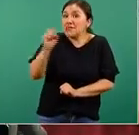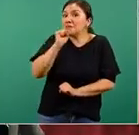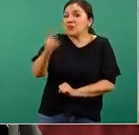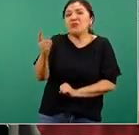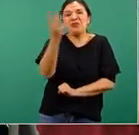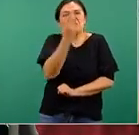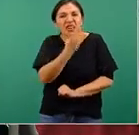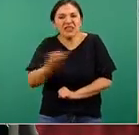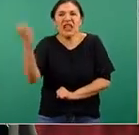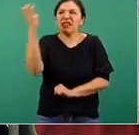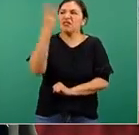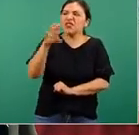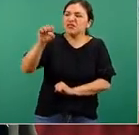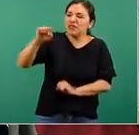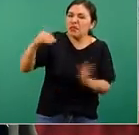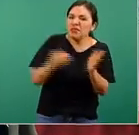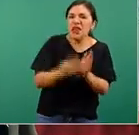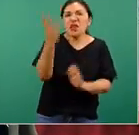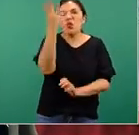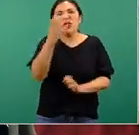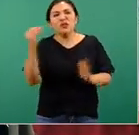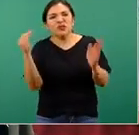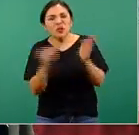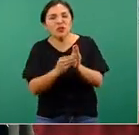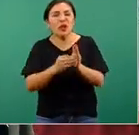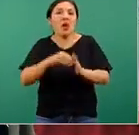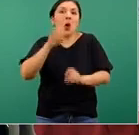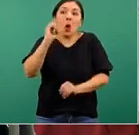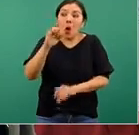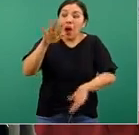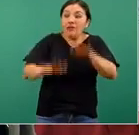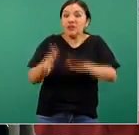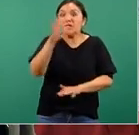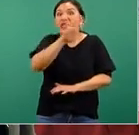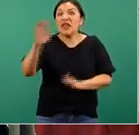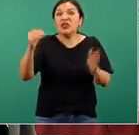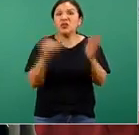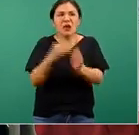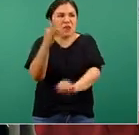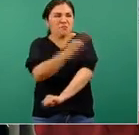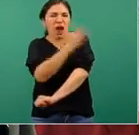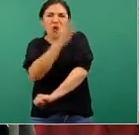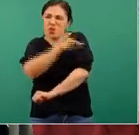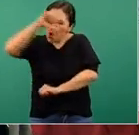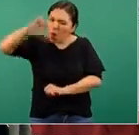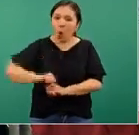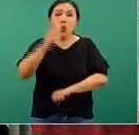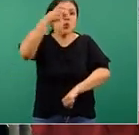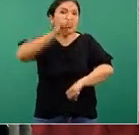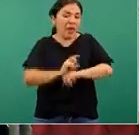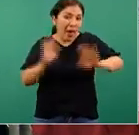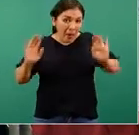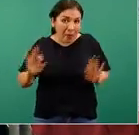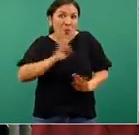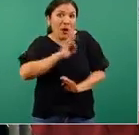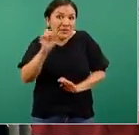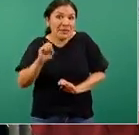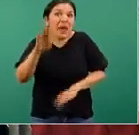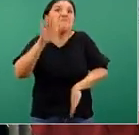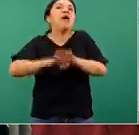300, 360,000, 400,000, incluso 500,000 dosis aplicadas por día. Y ojalá